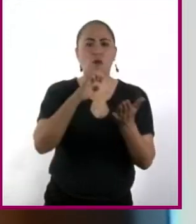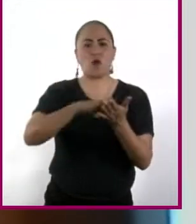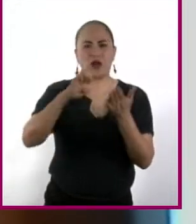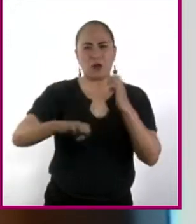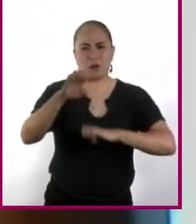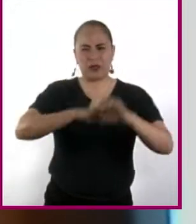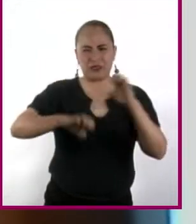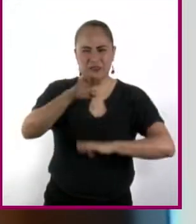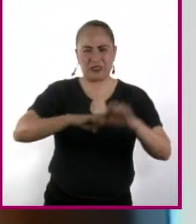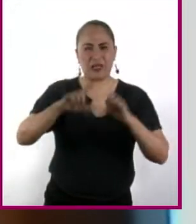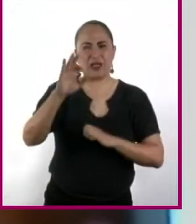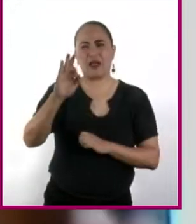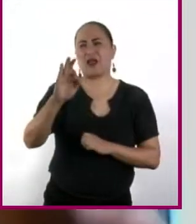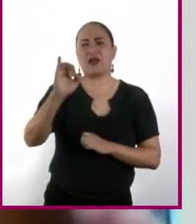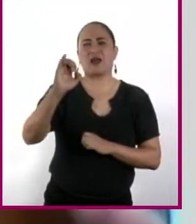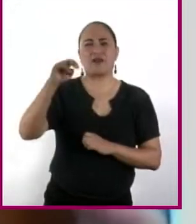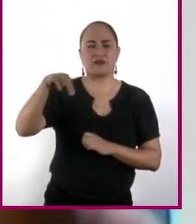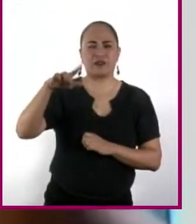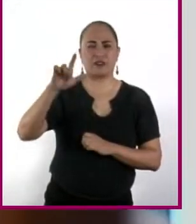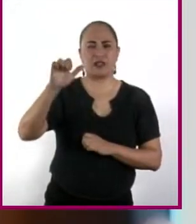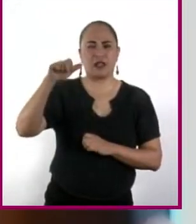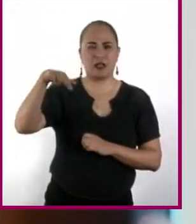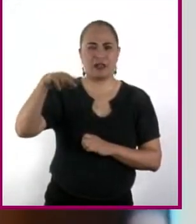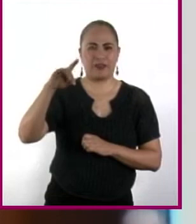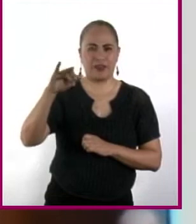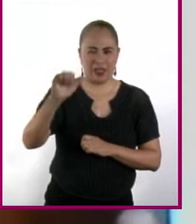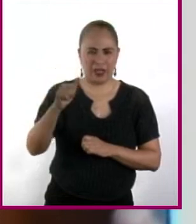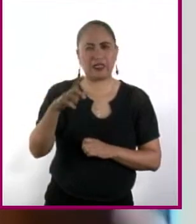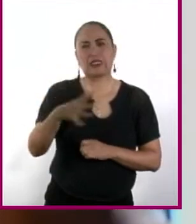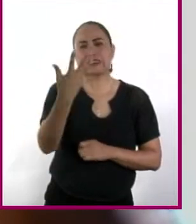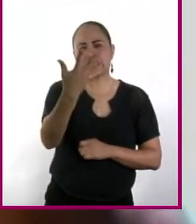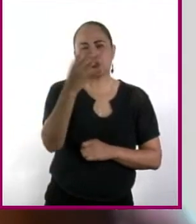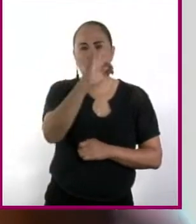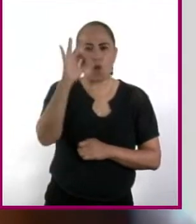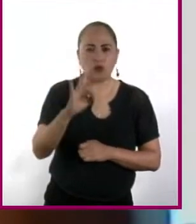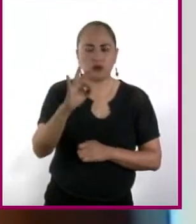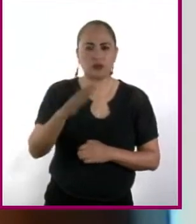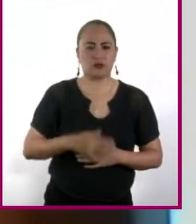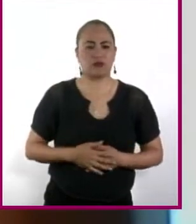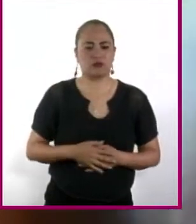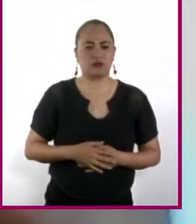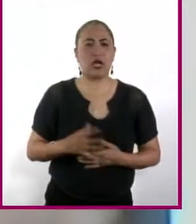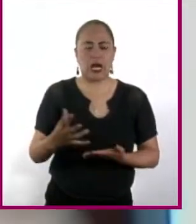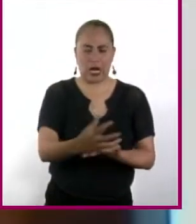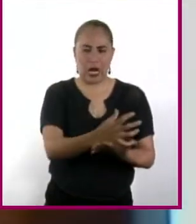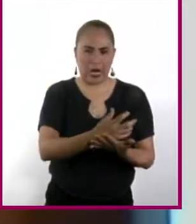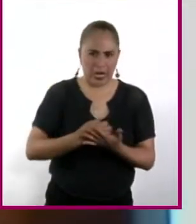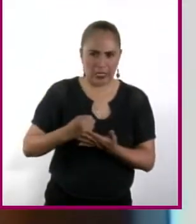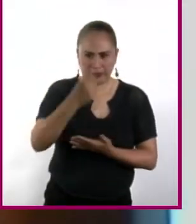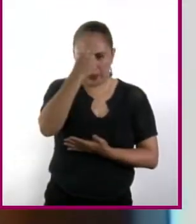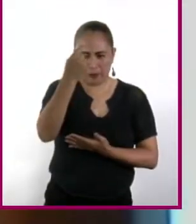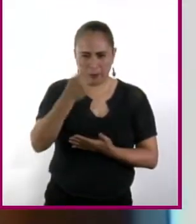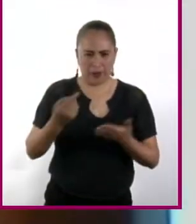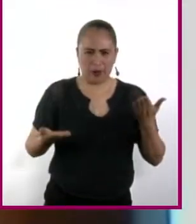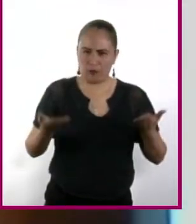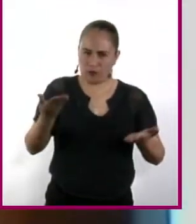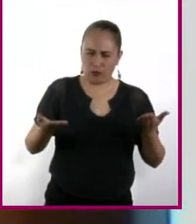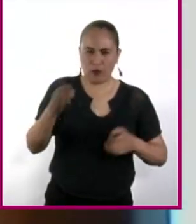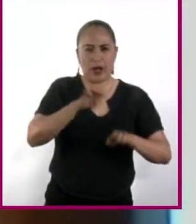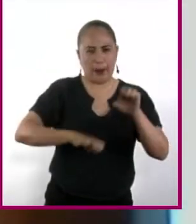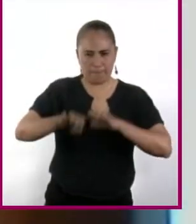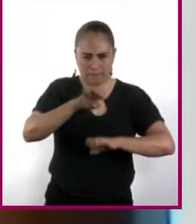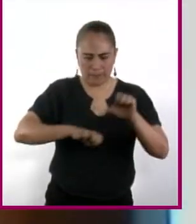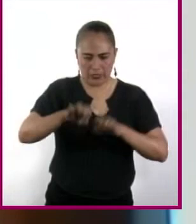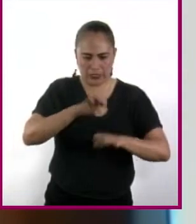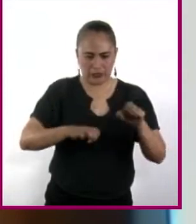en Finlandia después de la guerra dice, necesitamos 5% de ganancias para poder mantener nuestras empresas,